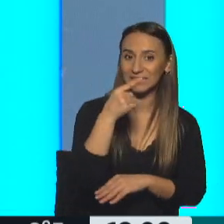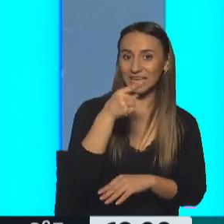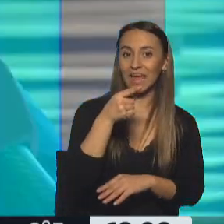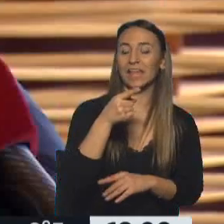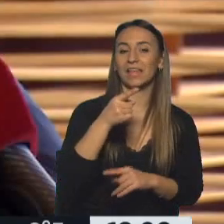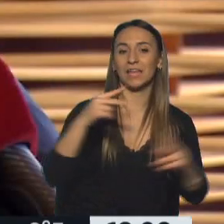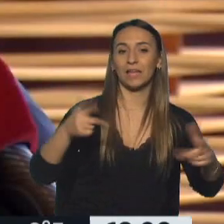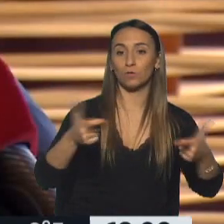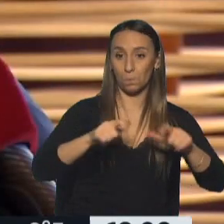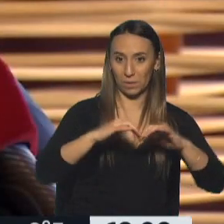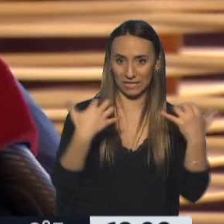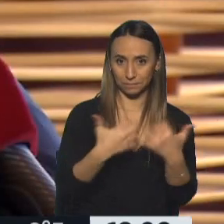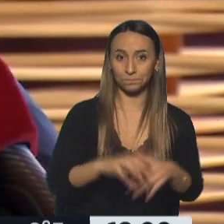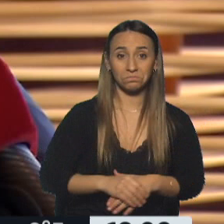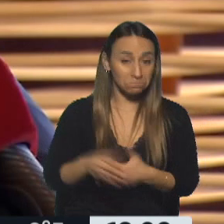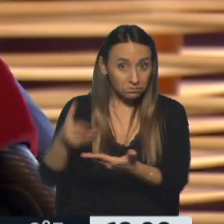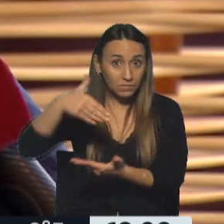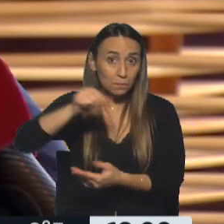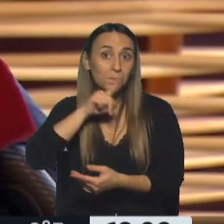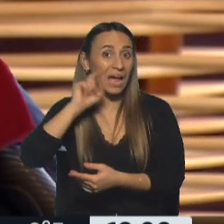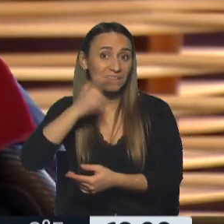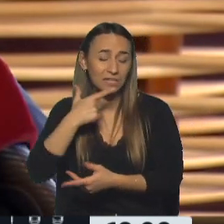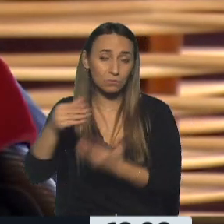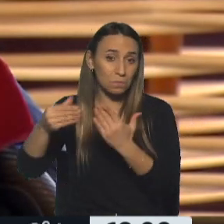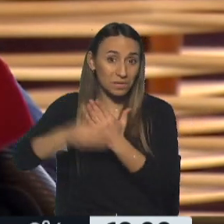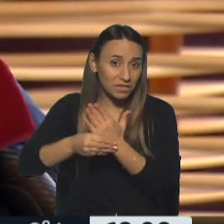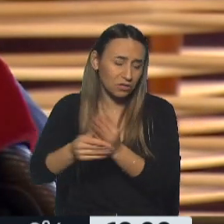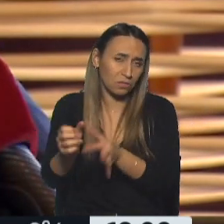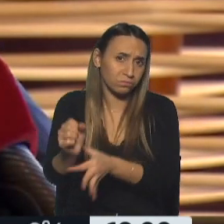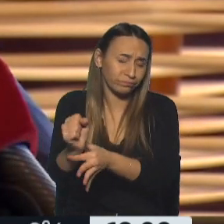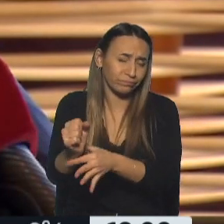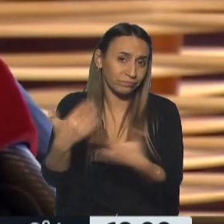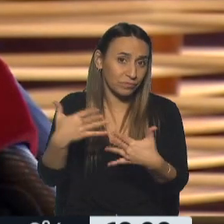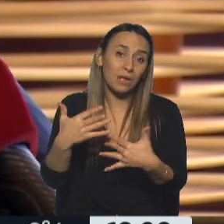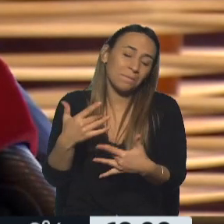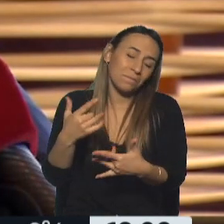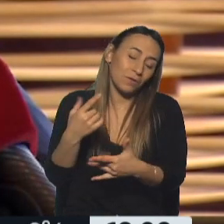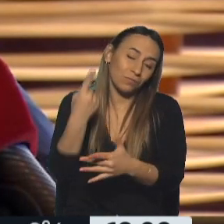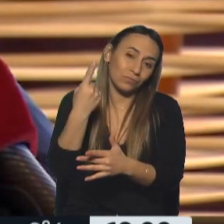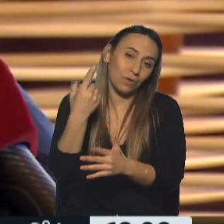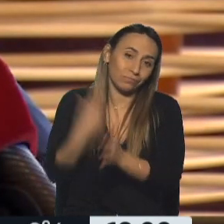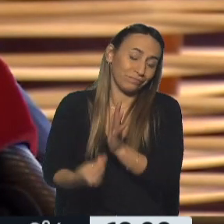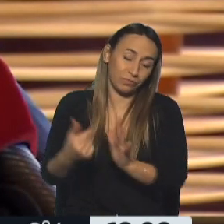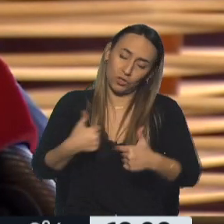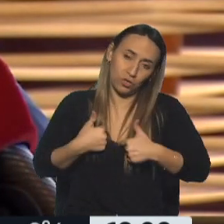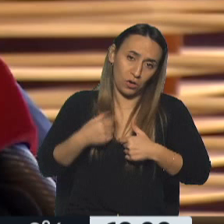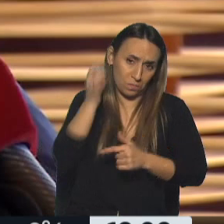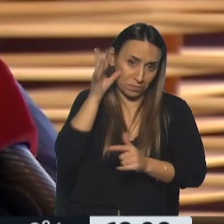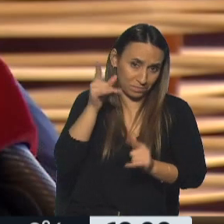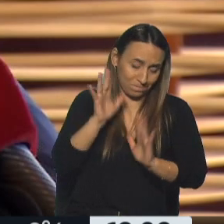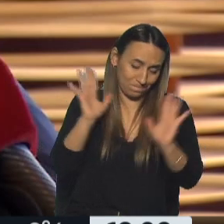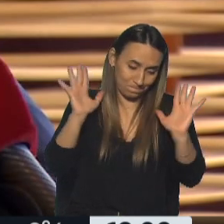decía: Matías fue un gran ministro que cometió un error. Y un error que yo no soporto, que